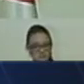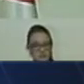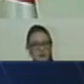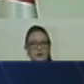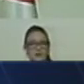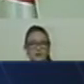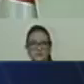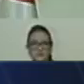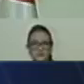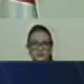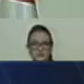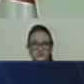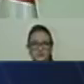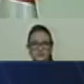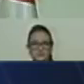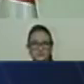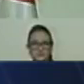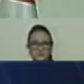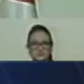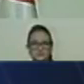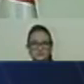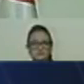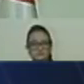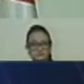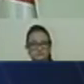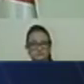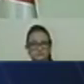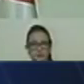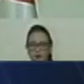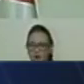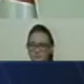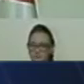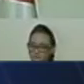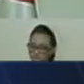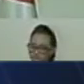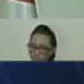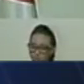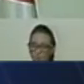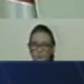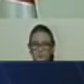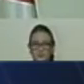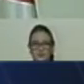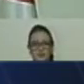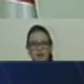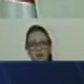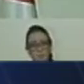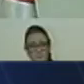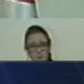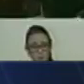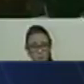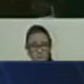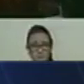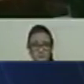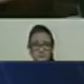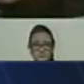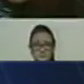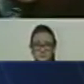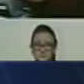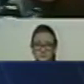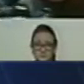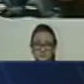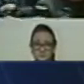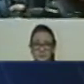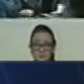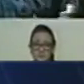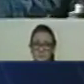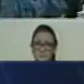listo para transitar este camino. Estoy a las órdenes de ustedes, creo que hay algunas preguntas. Se da inicio al ciclo de